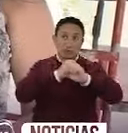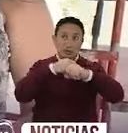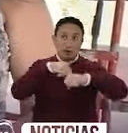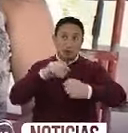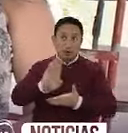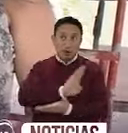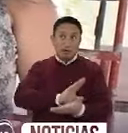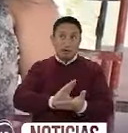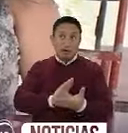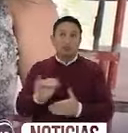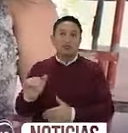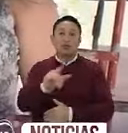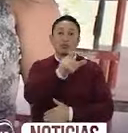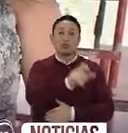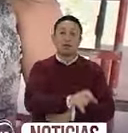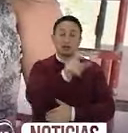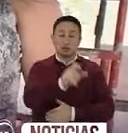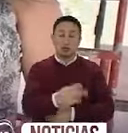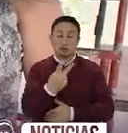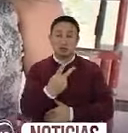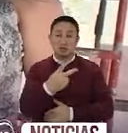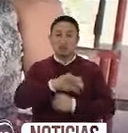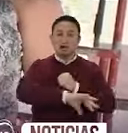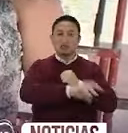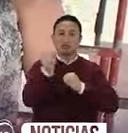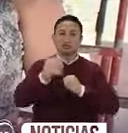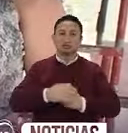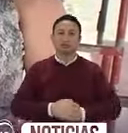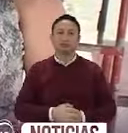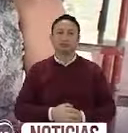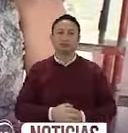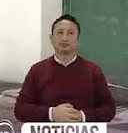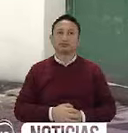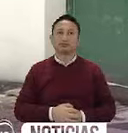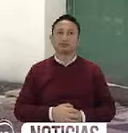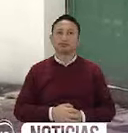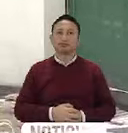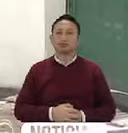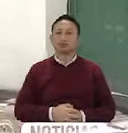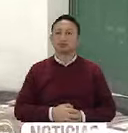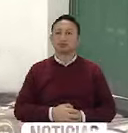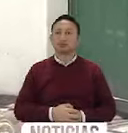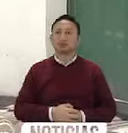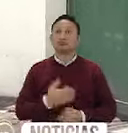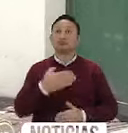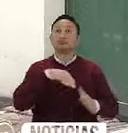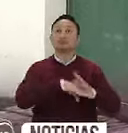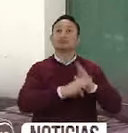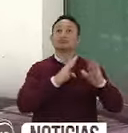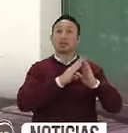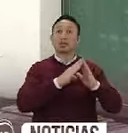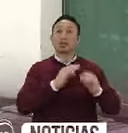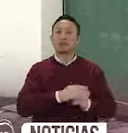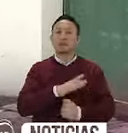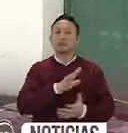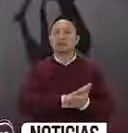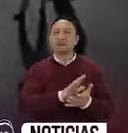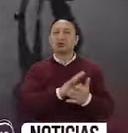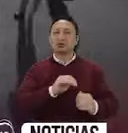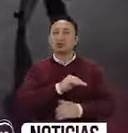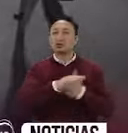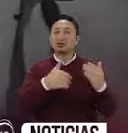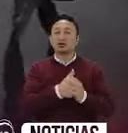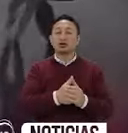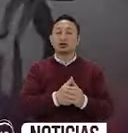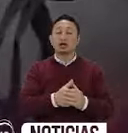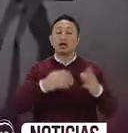barrio también le robaron a dos personas que iban llegando de su lugar de estudio. Una vez dentro de la vivienda tuvieron tiempo para desconectar los